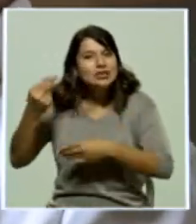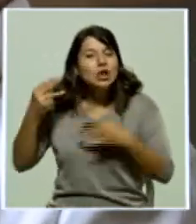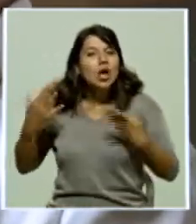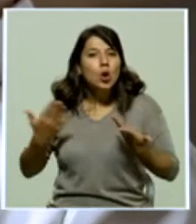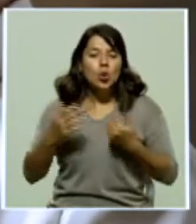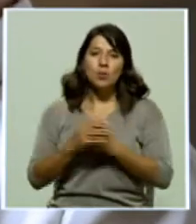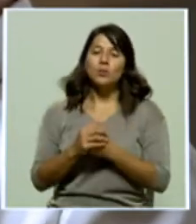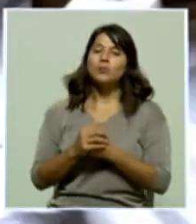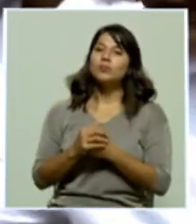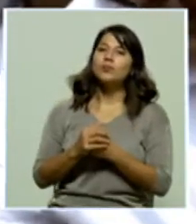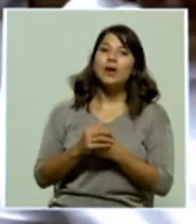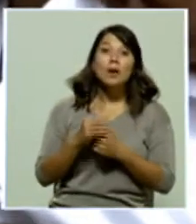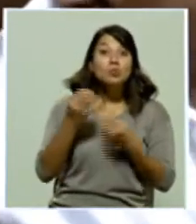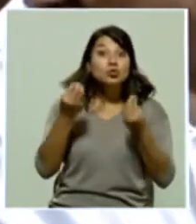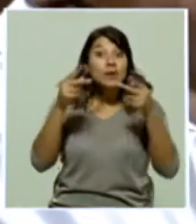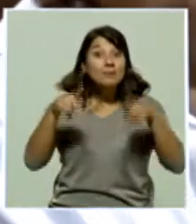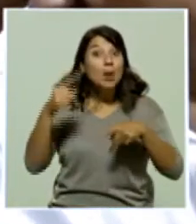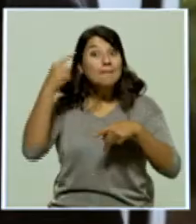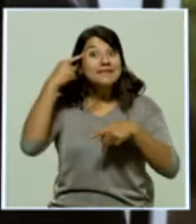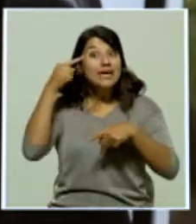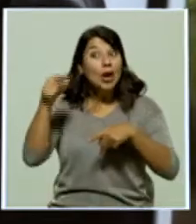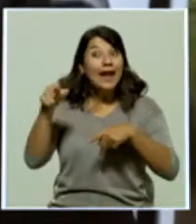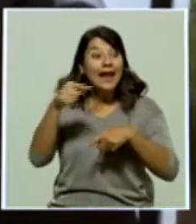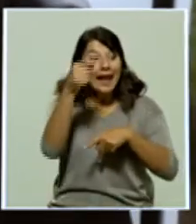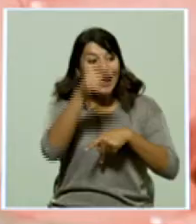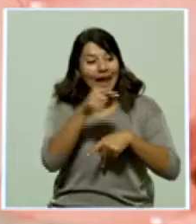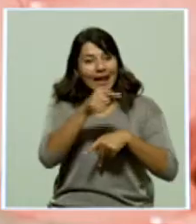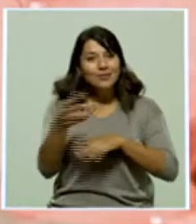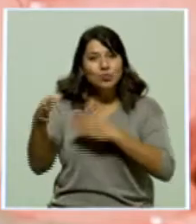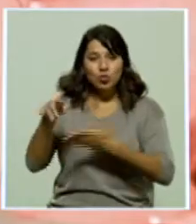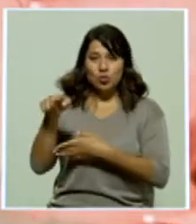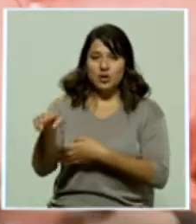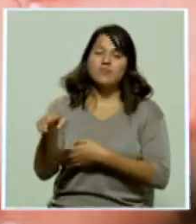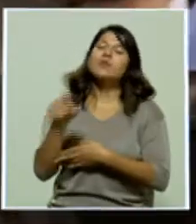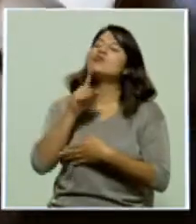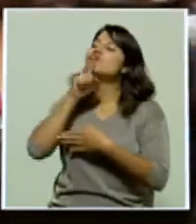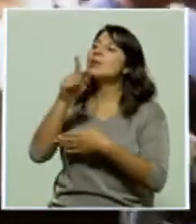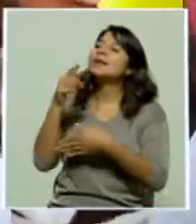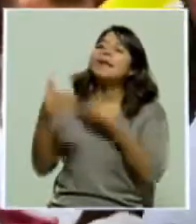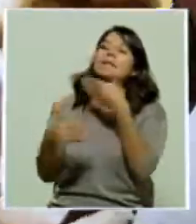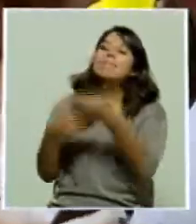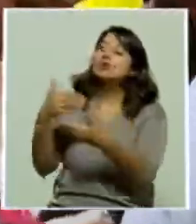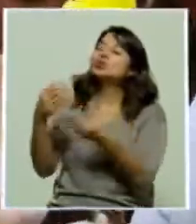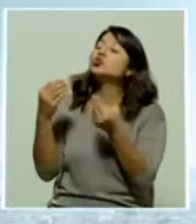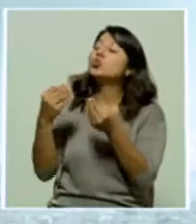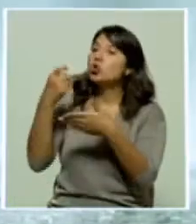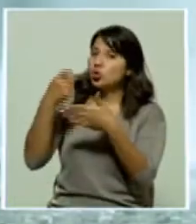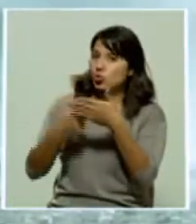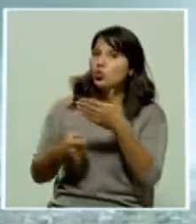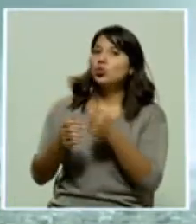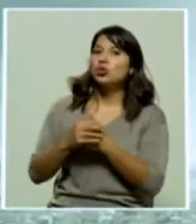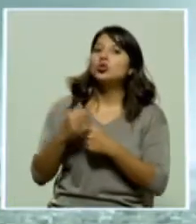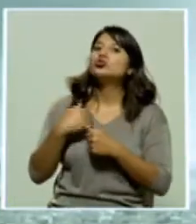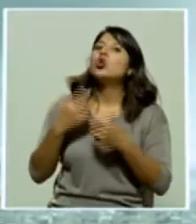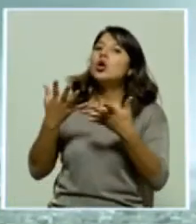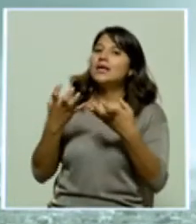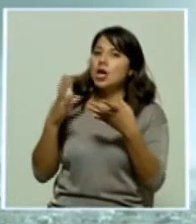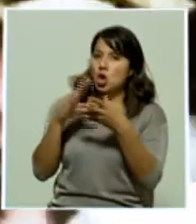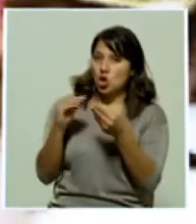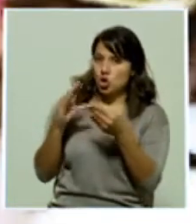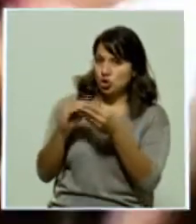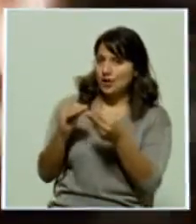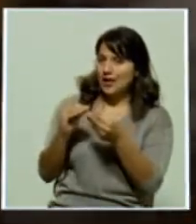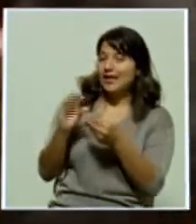de investigación es muy, muy fuerte. Tengo que confesar que Francina es particularmente exigente en el proceso